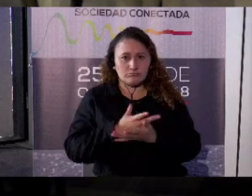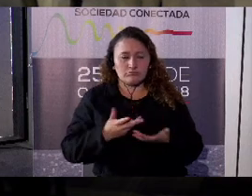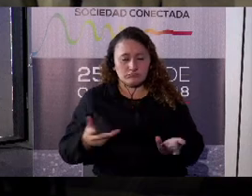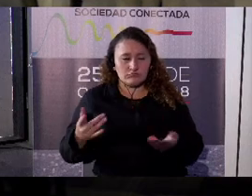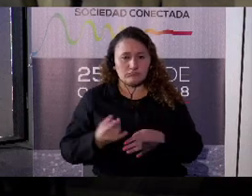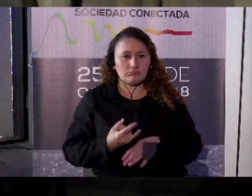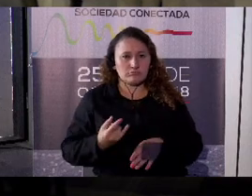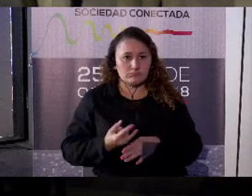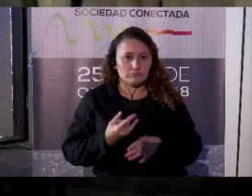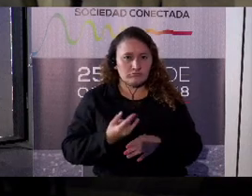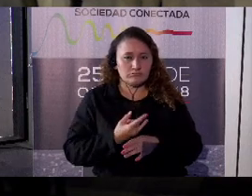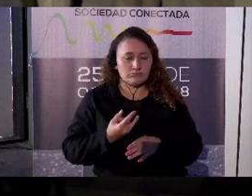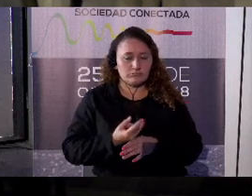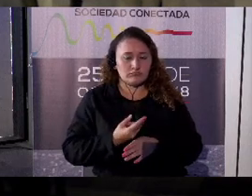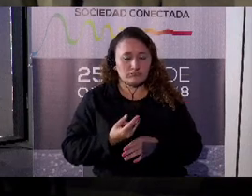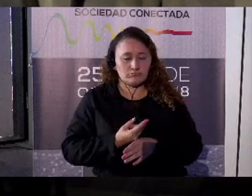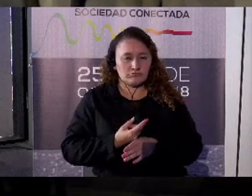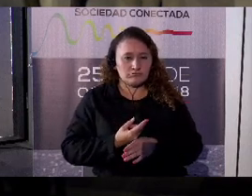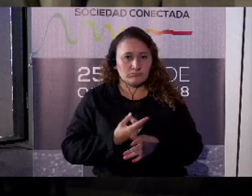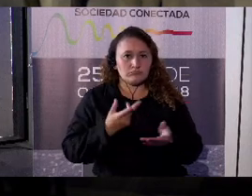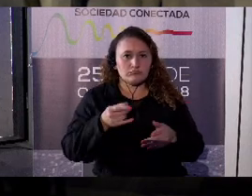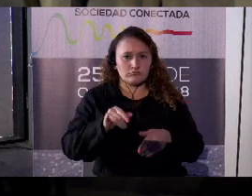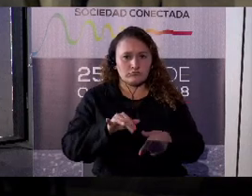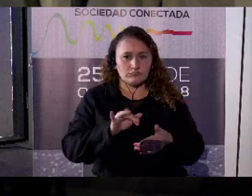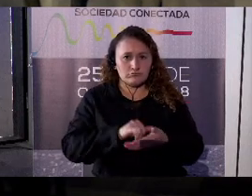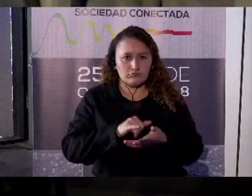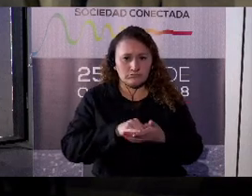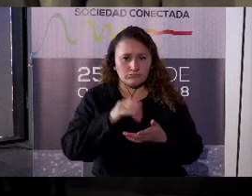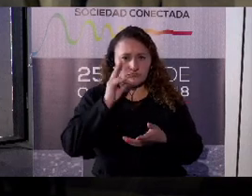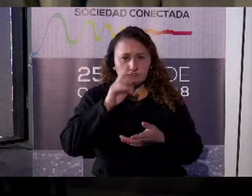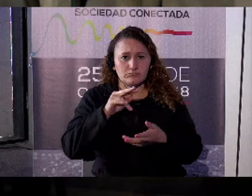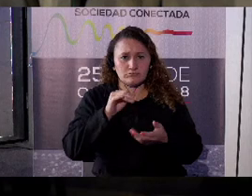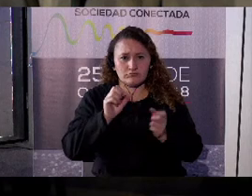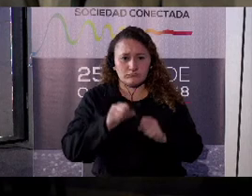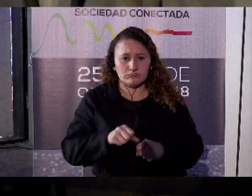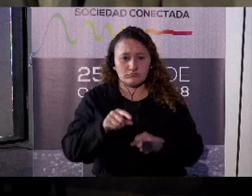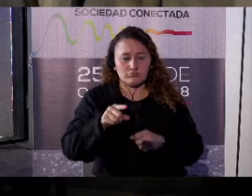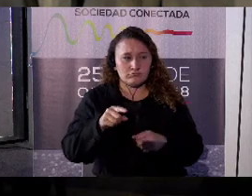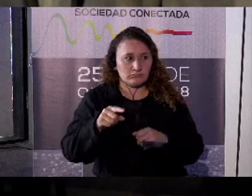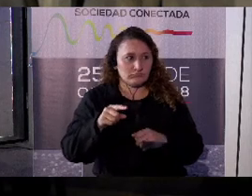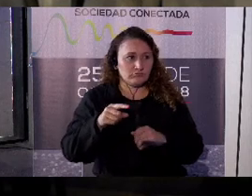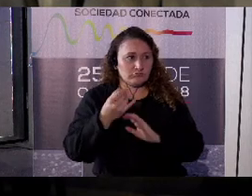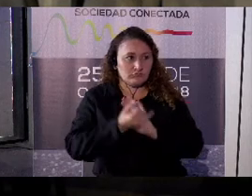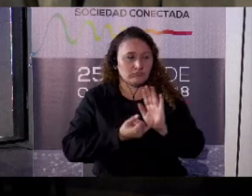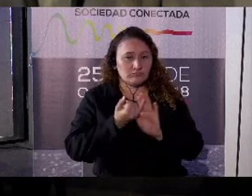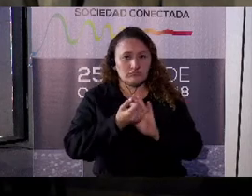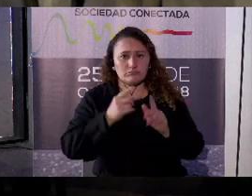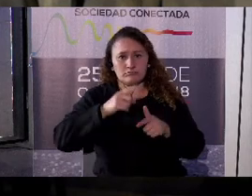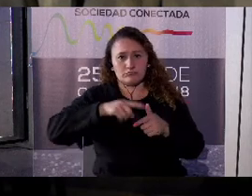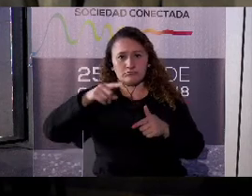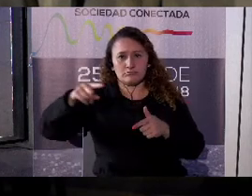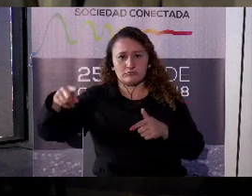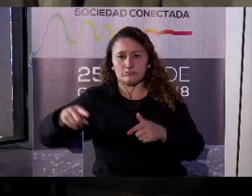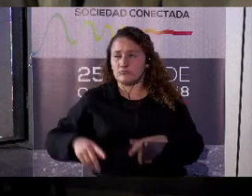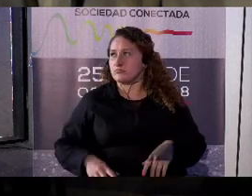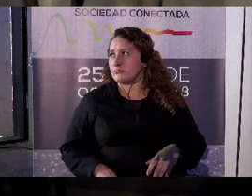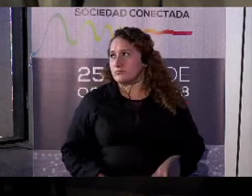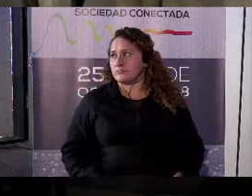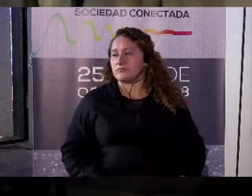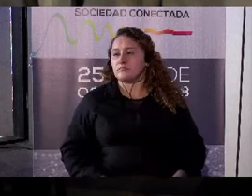uso que ellas mismas habilitan ahí pueden ver ustedes una gráfica que nosotros utilizamos una una eh